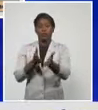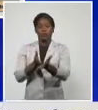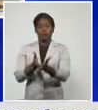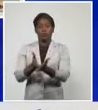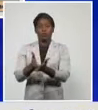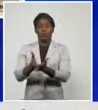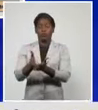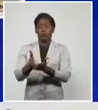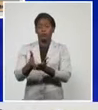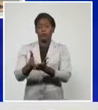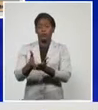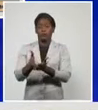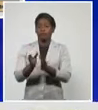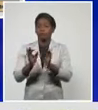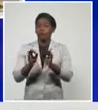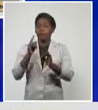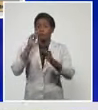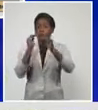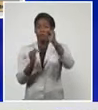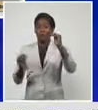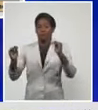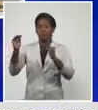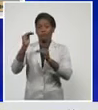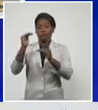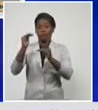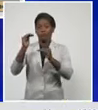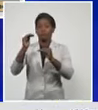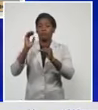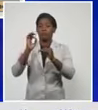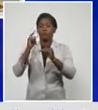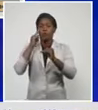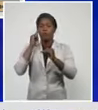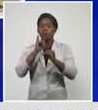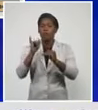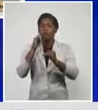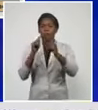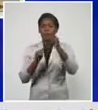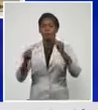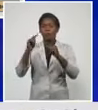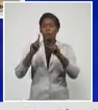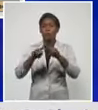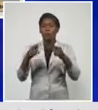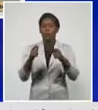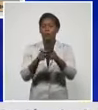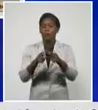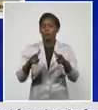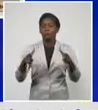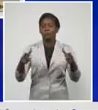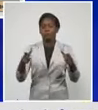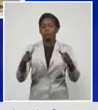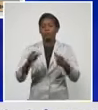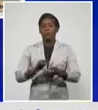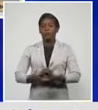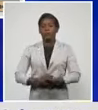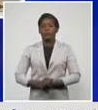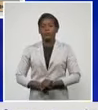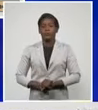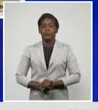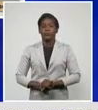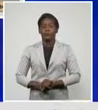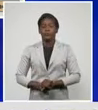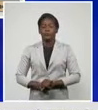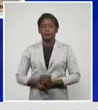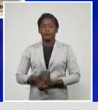la tasa más elevada de incidencia de Cuba, incluso superior al día